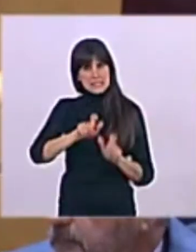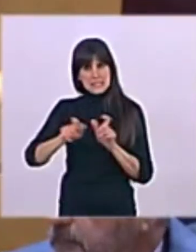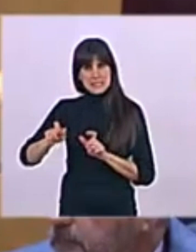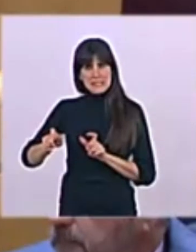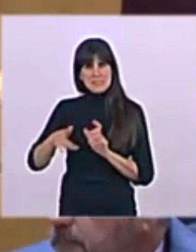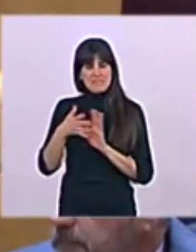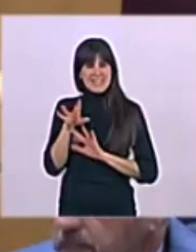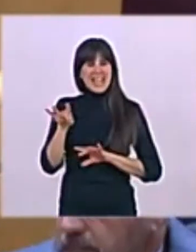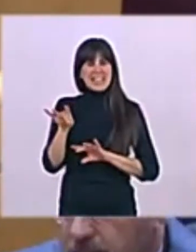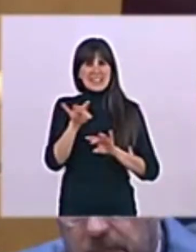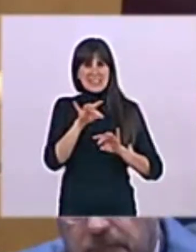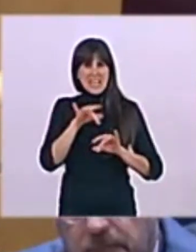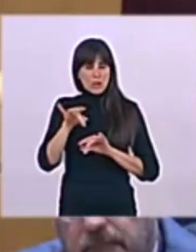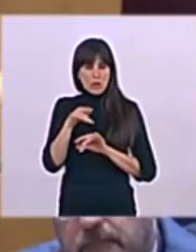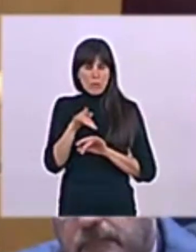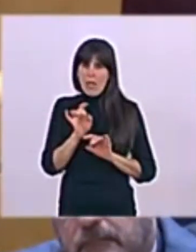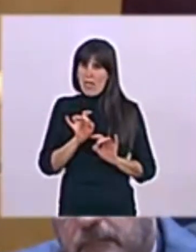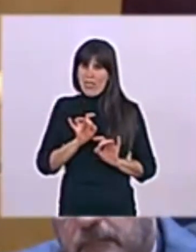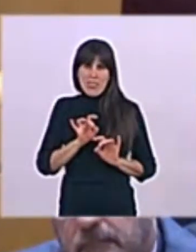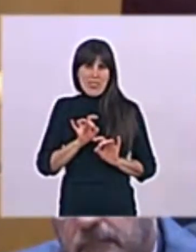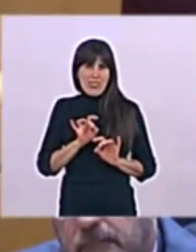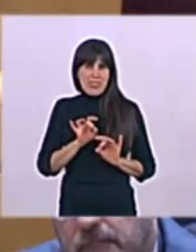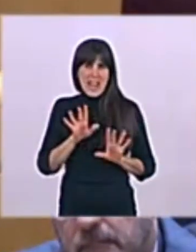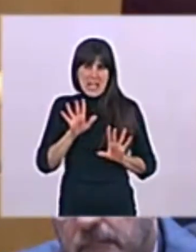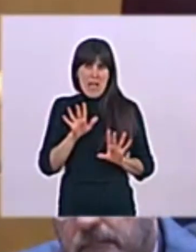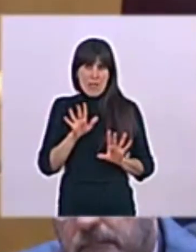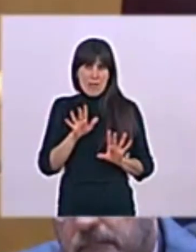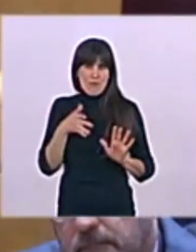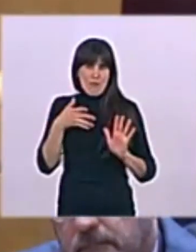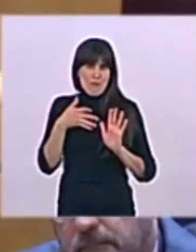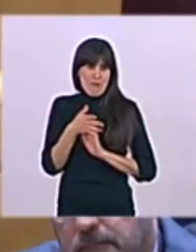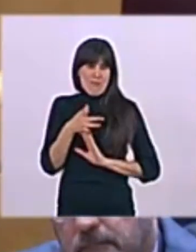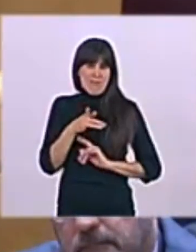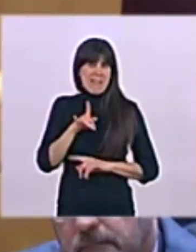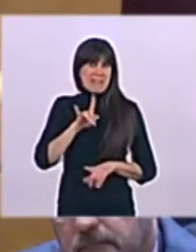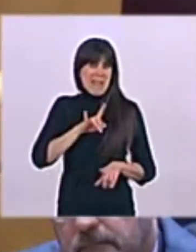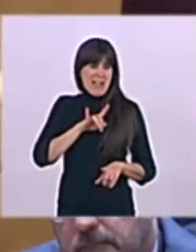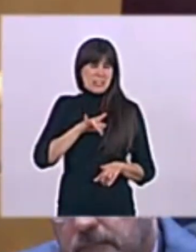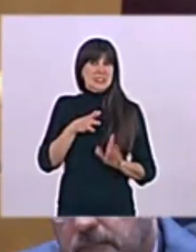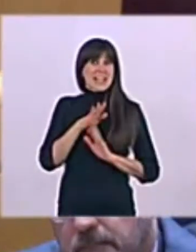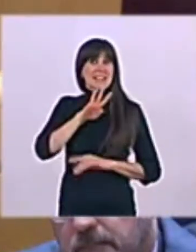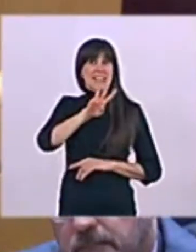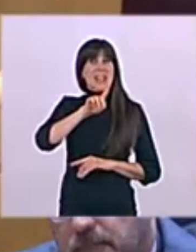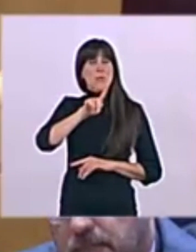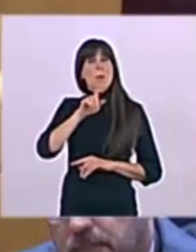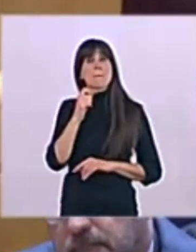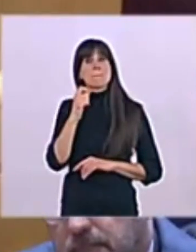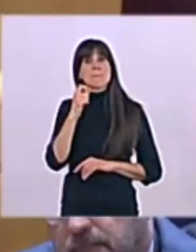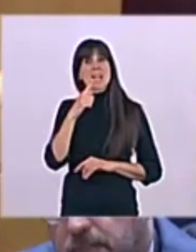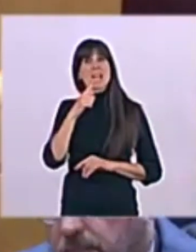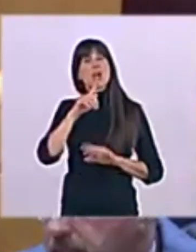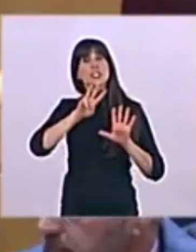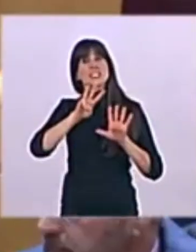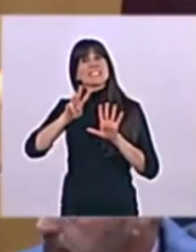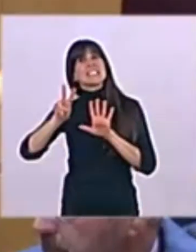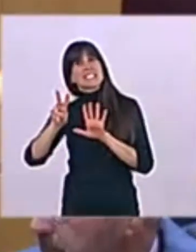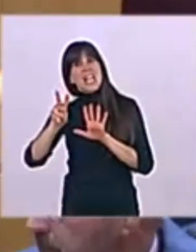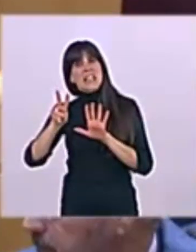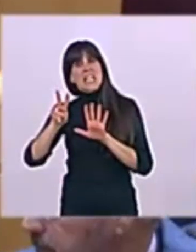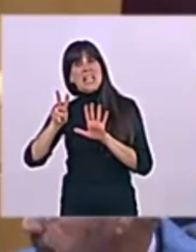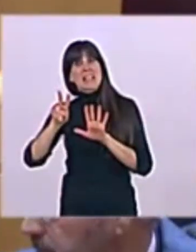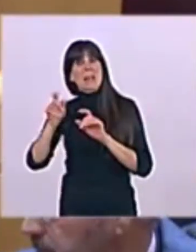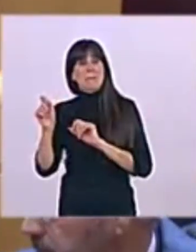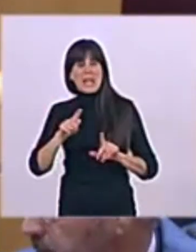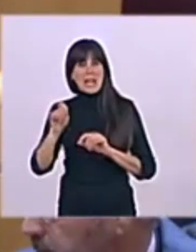Canario Esos 31.887 inmigrantes Alojados en centros de acogida Casi sin Sin